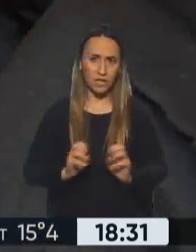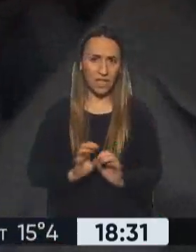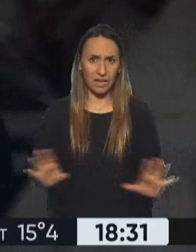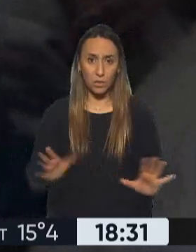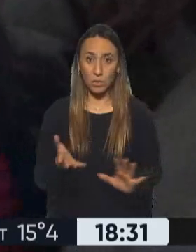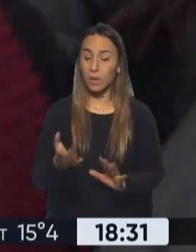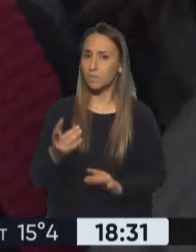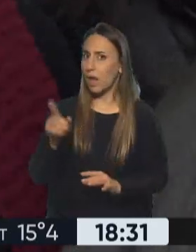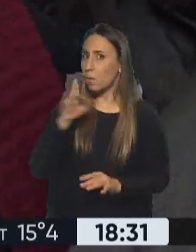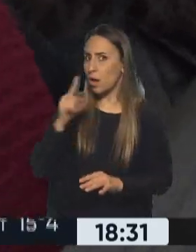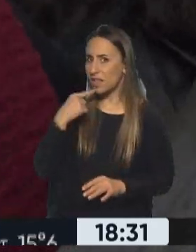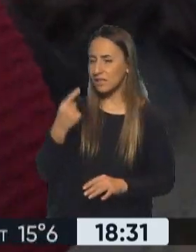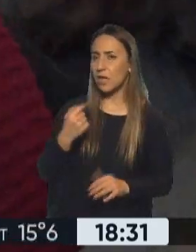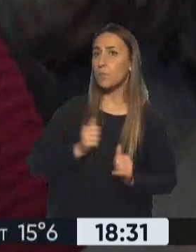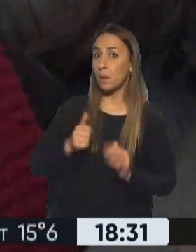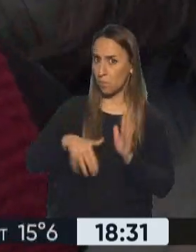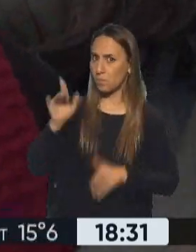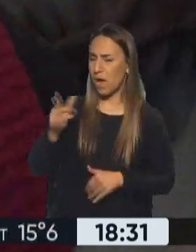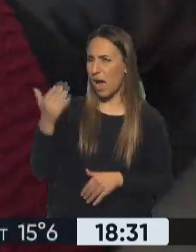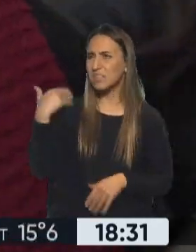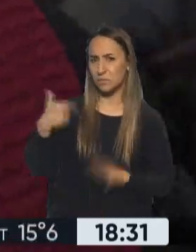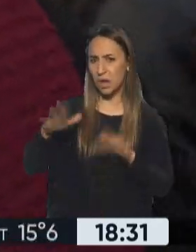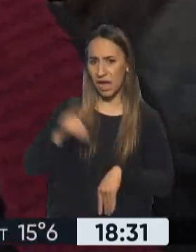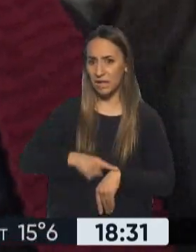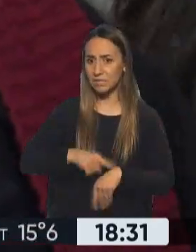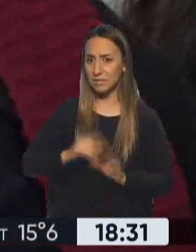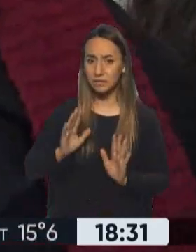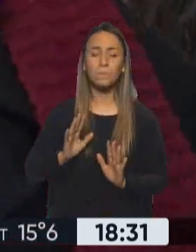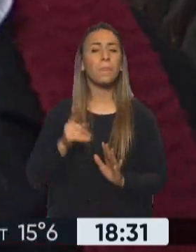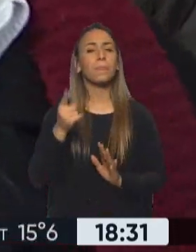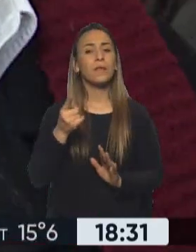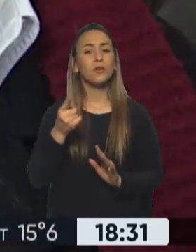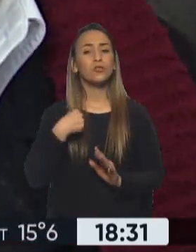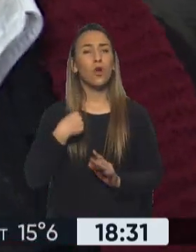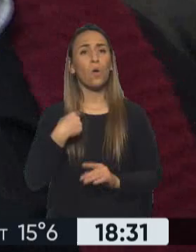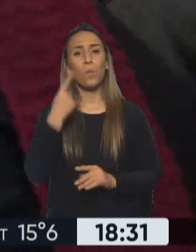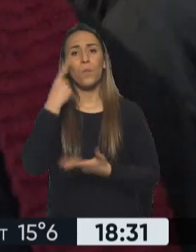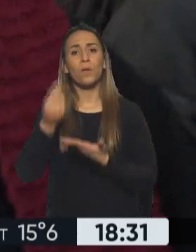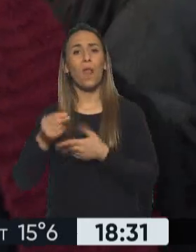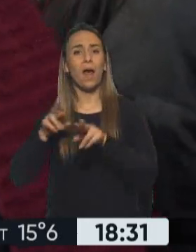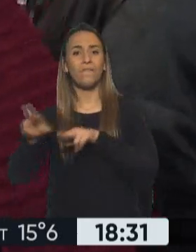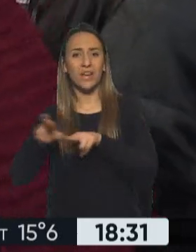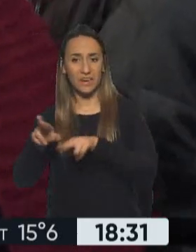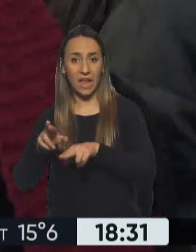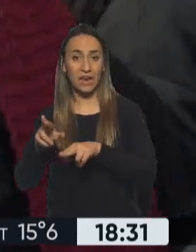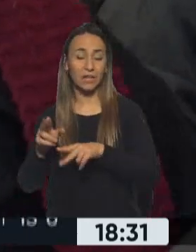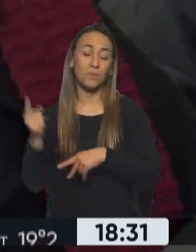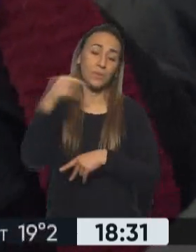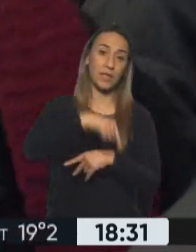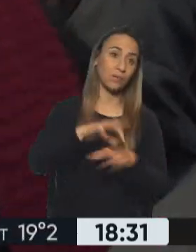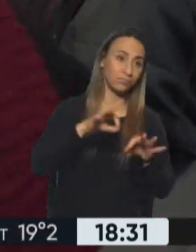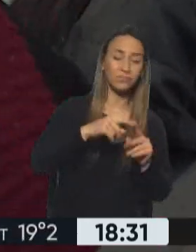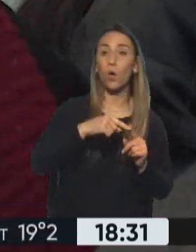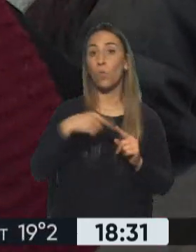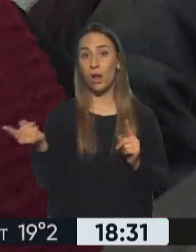dice la señora. Mirá, así que... ¿de dónde venís y hacia dónde vas? Vengo de La Ferrere y voy para La Ferrere. Bien. Así